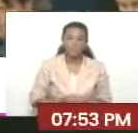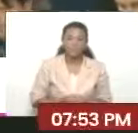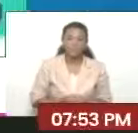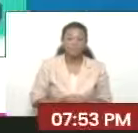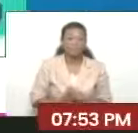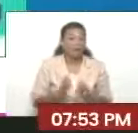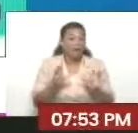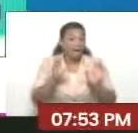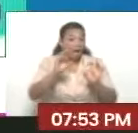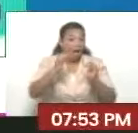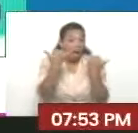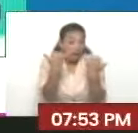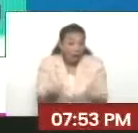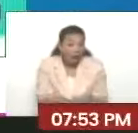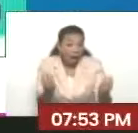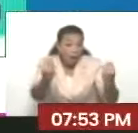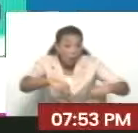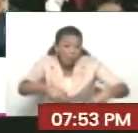¿Estamos de acuerdo?